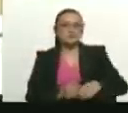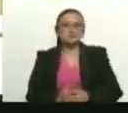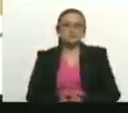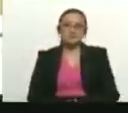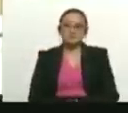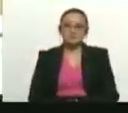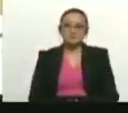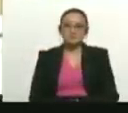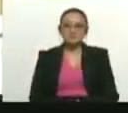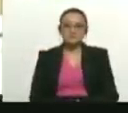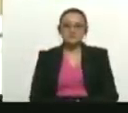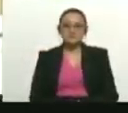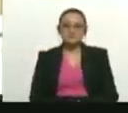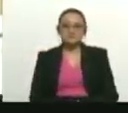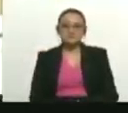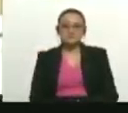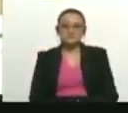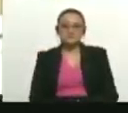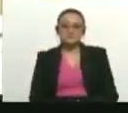Y si tuviera que